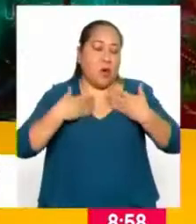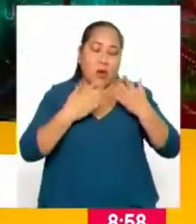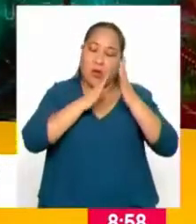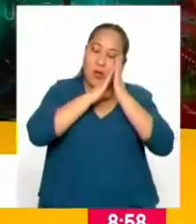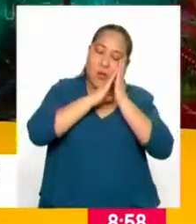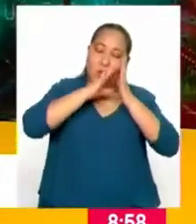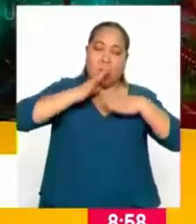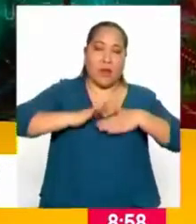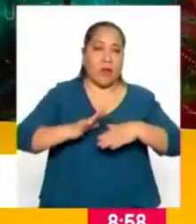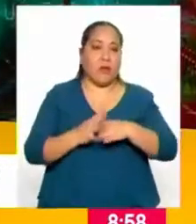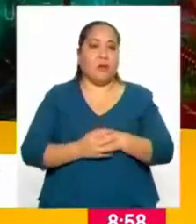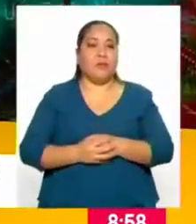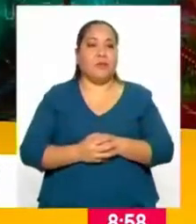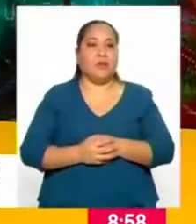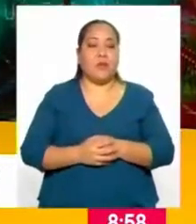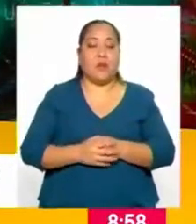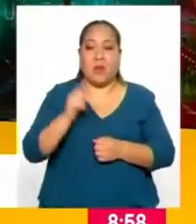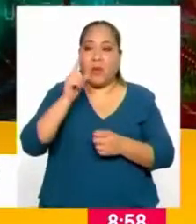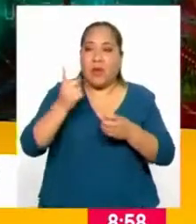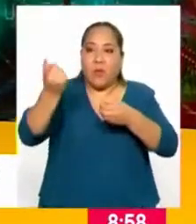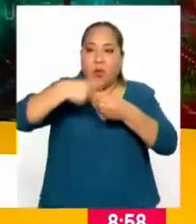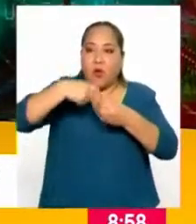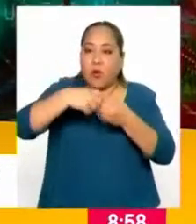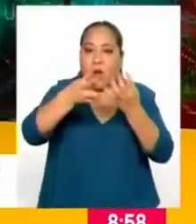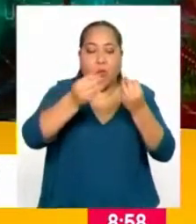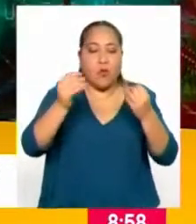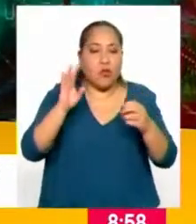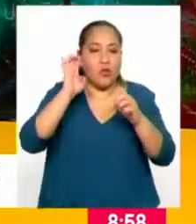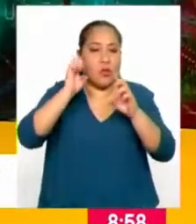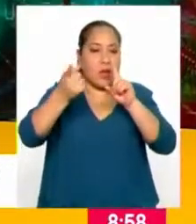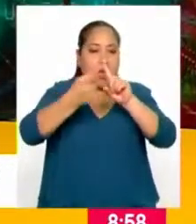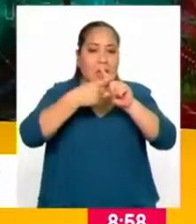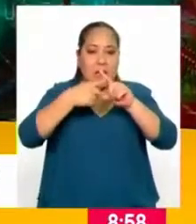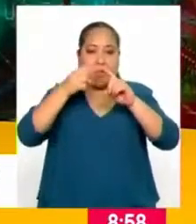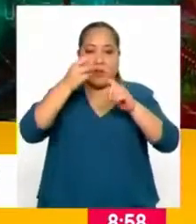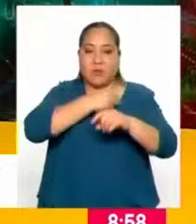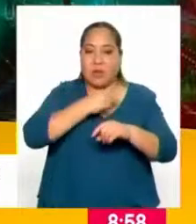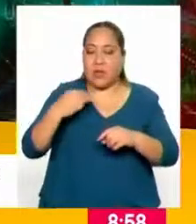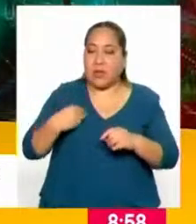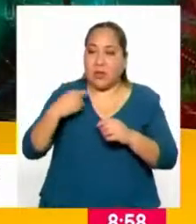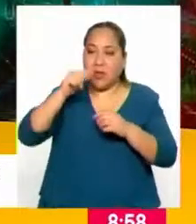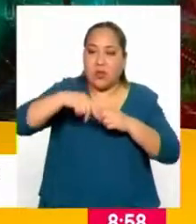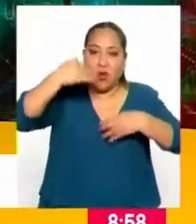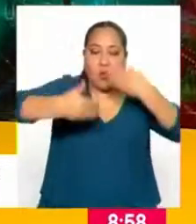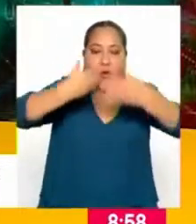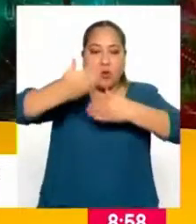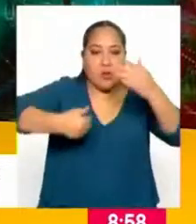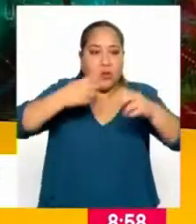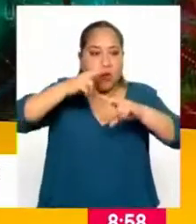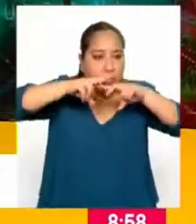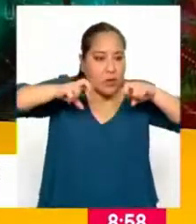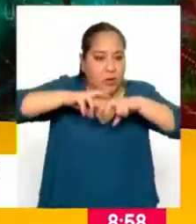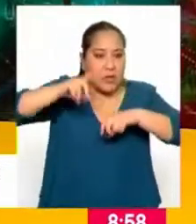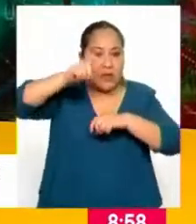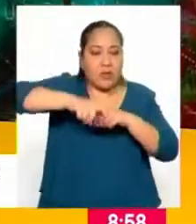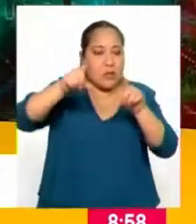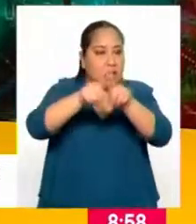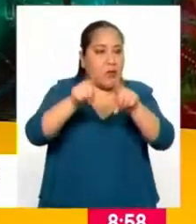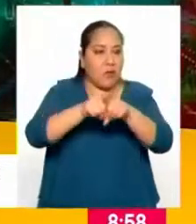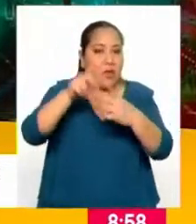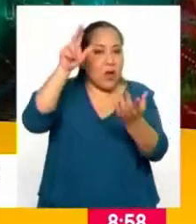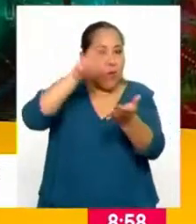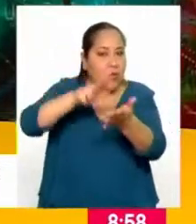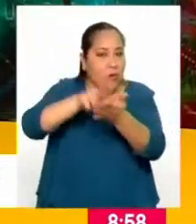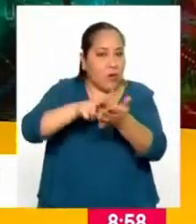que involucra a varios exministros en estos procesos de investigación, que necesitan necesariamente también una